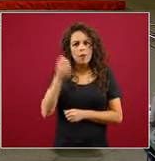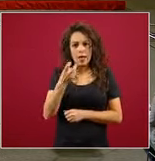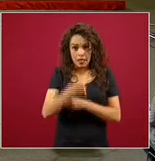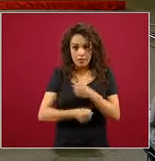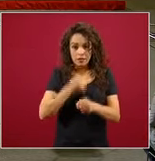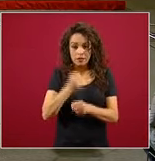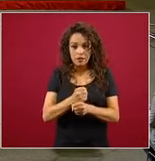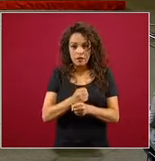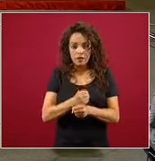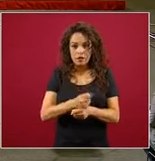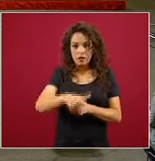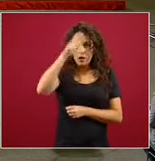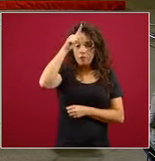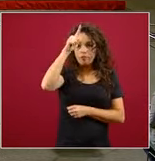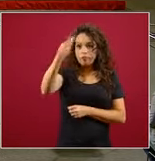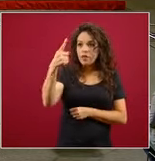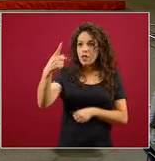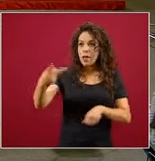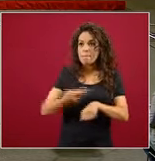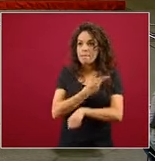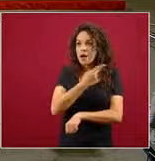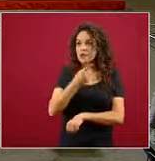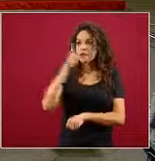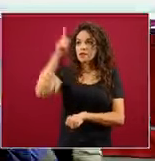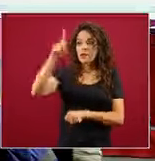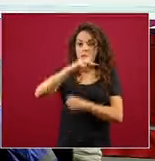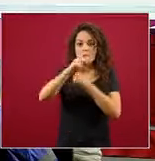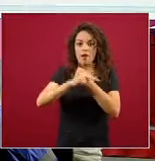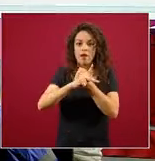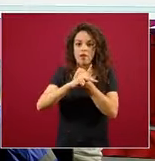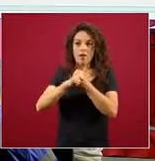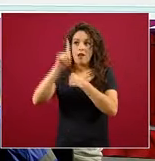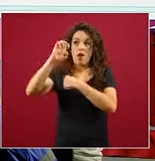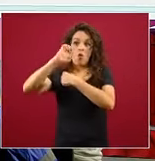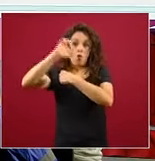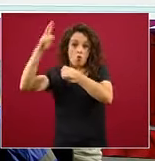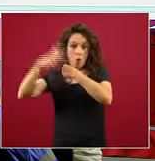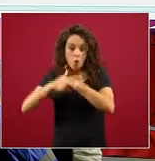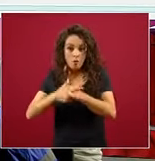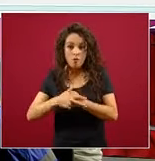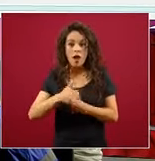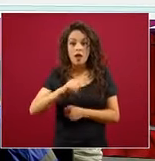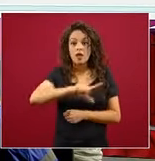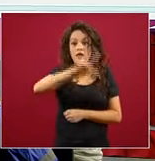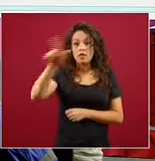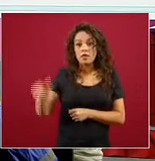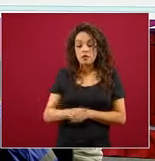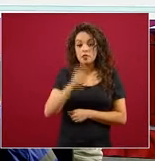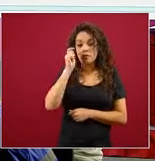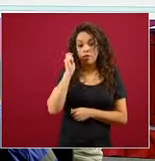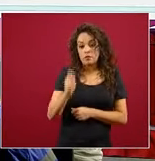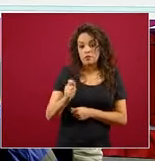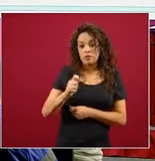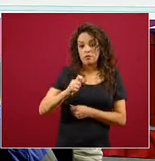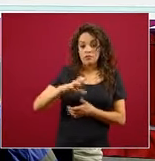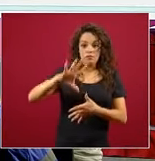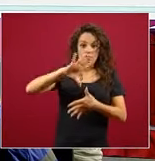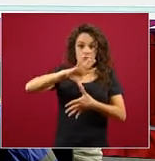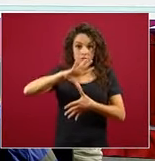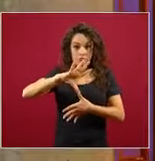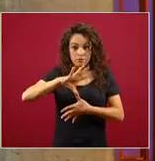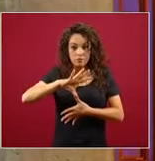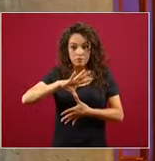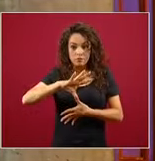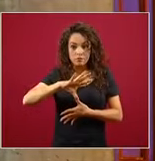en Europa y después en Norteamérica, la terrible mortandad que se sucedió en las casas